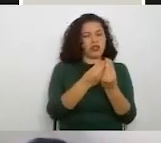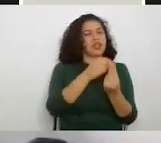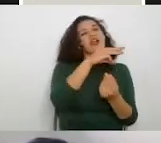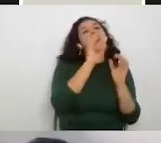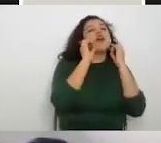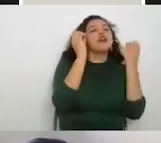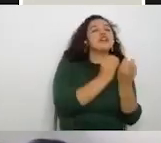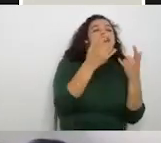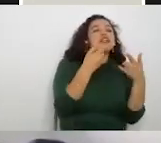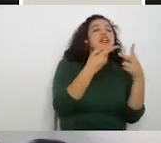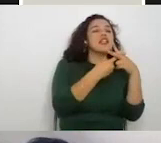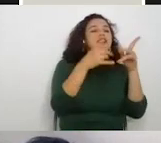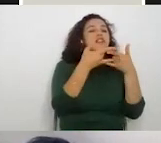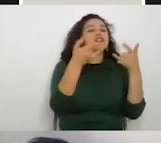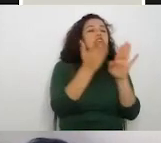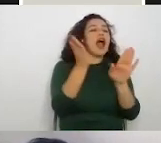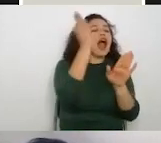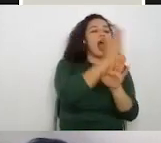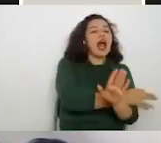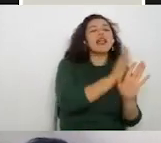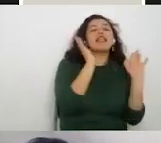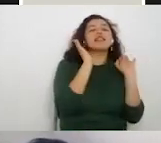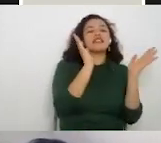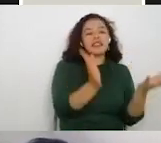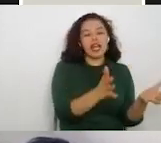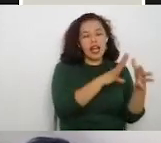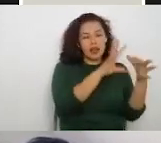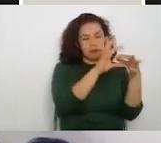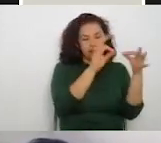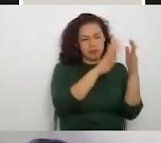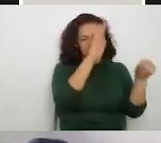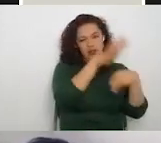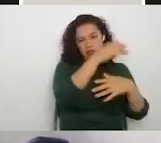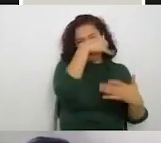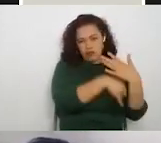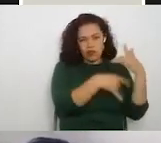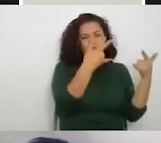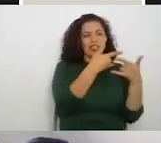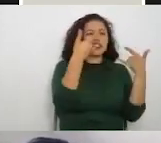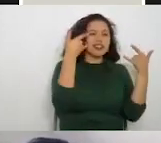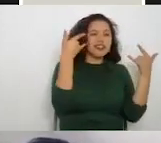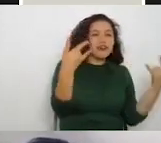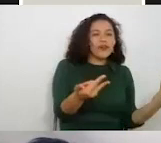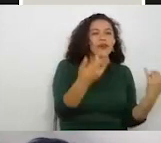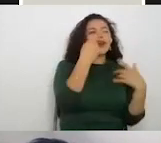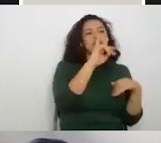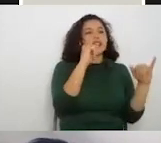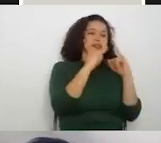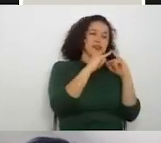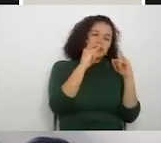los antecedentes ya habla con más detalle de la historia, ¿no? De los antecedentes de la